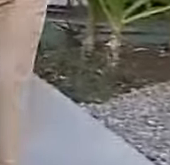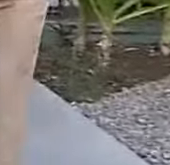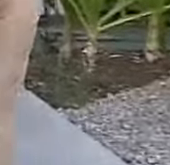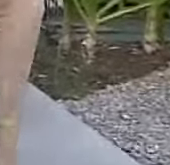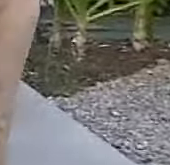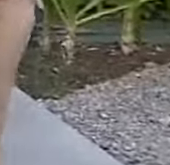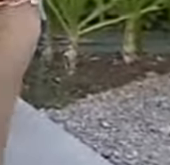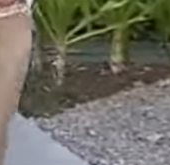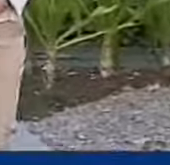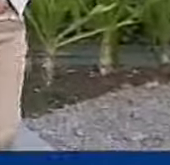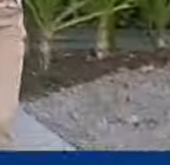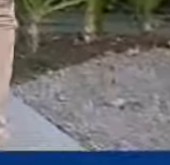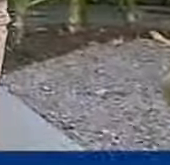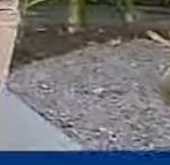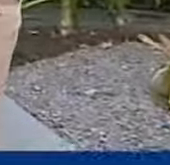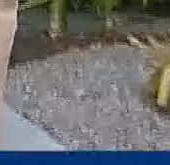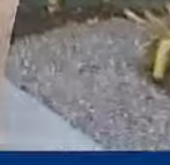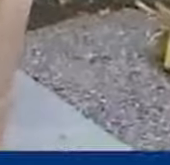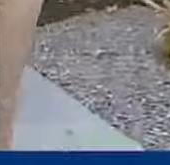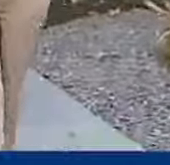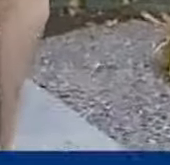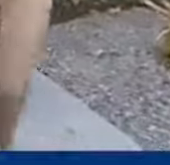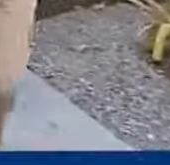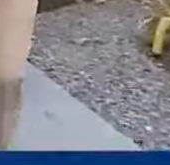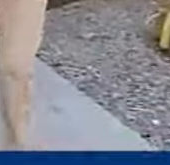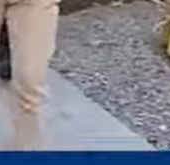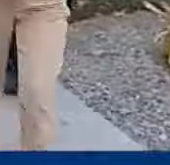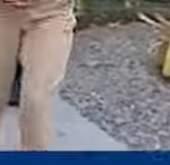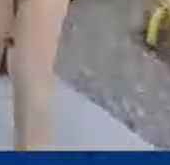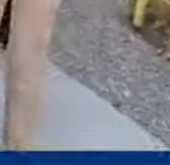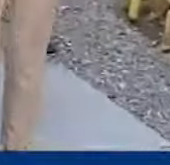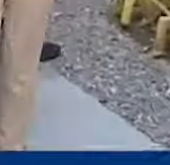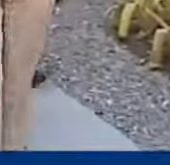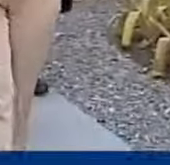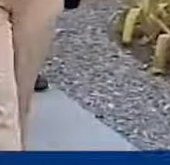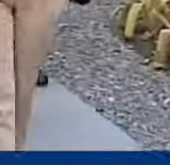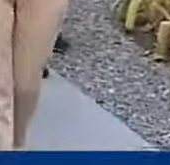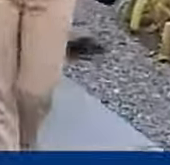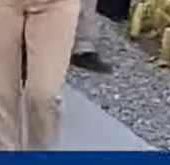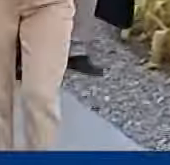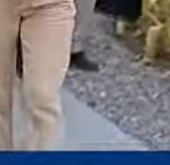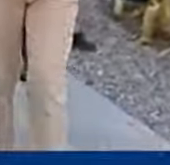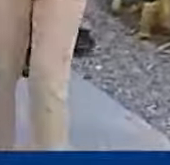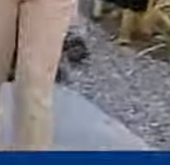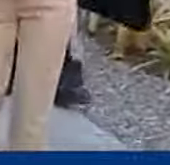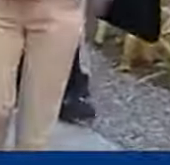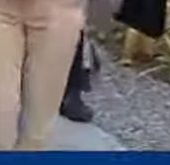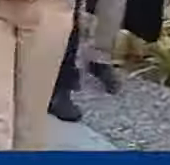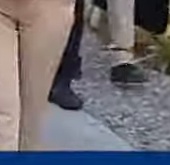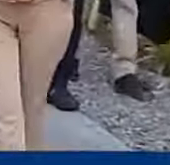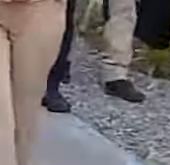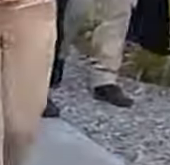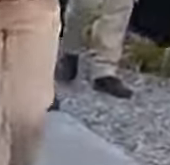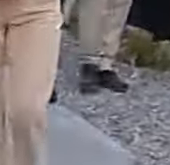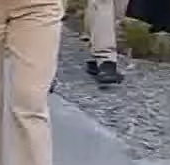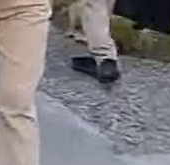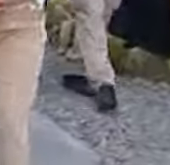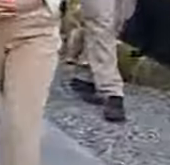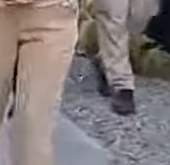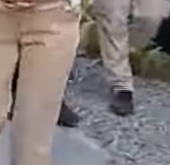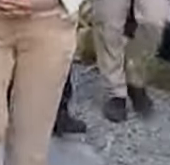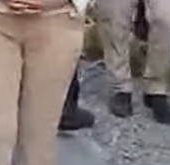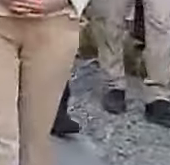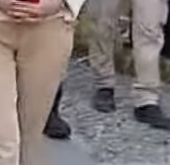jornada hermosa, de verdad. Uno reconstituye todas sus energías, toda su